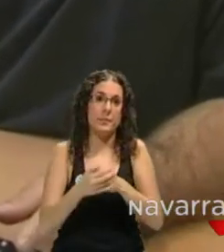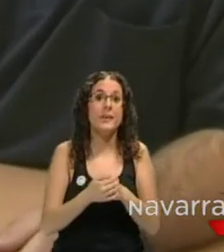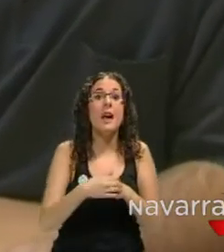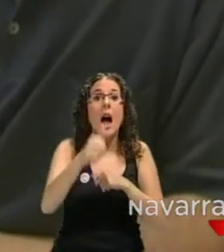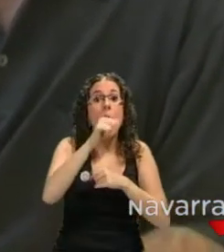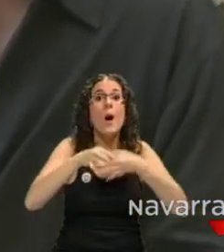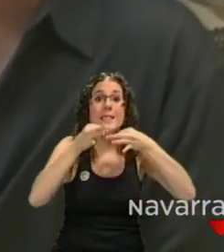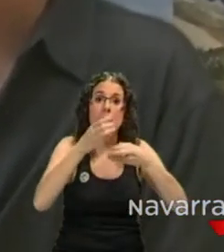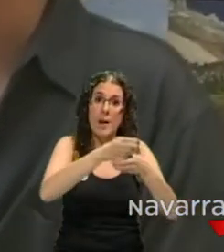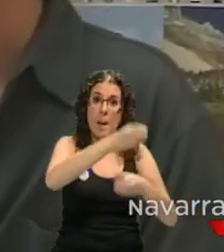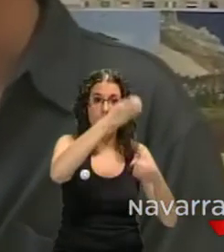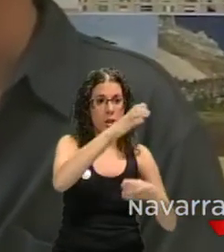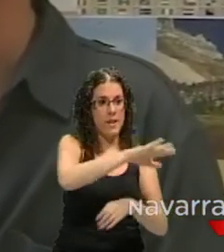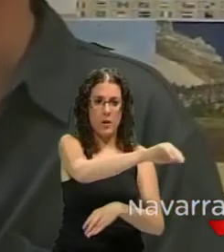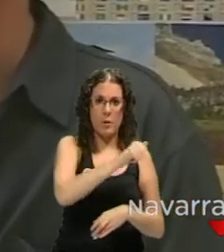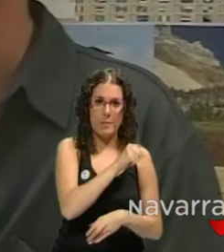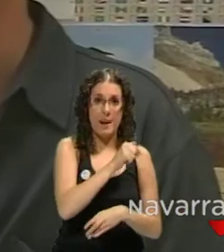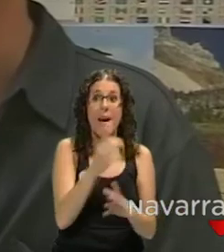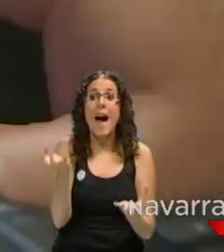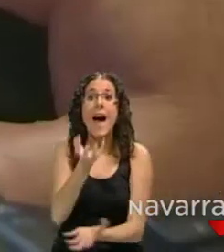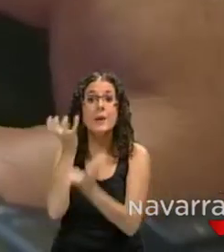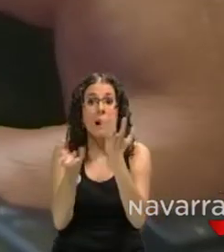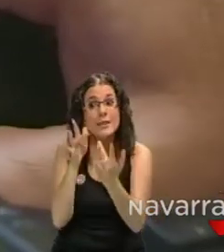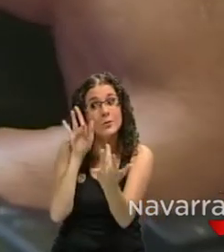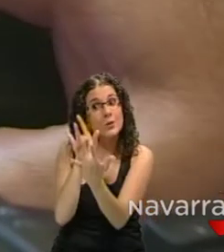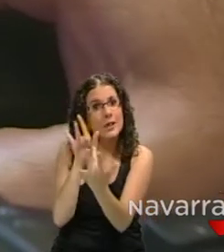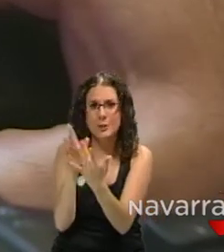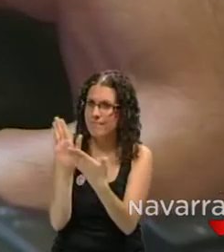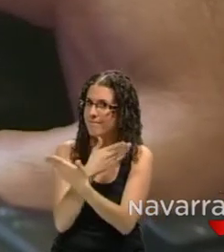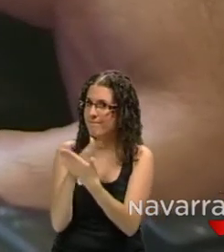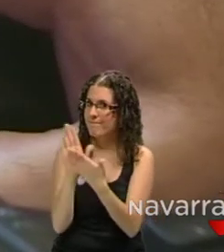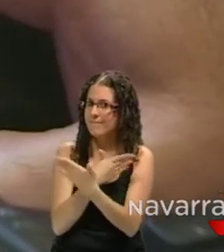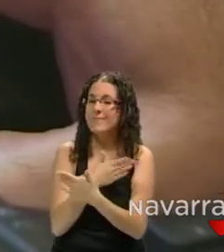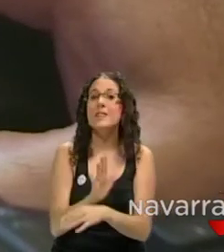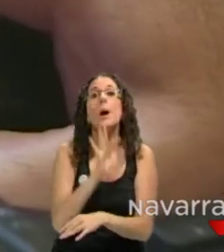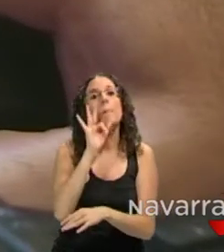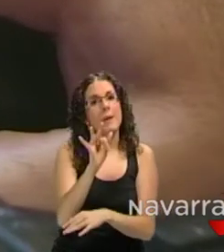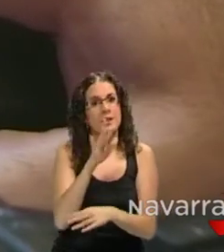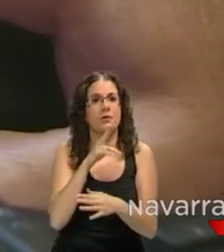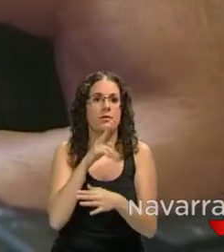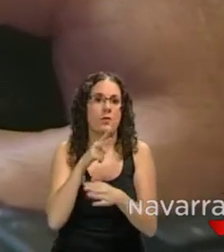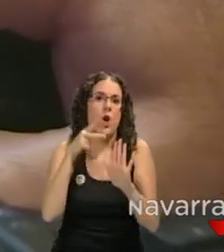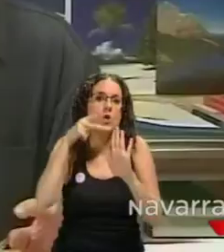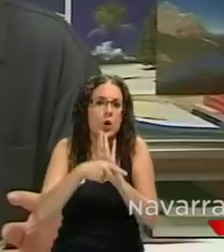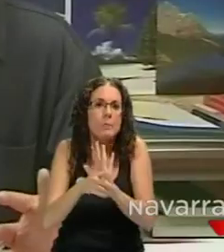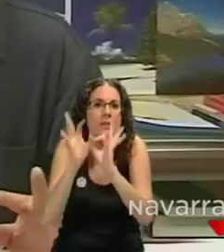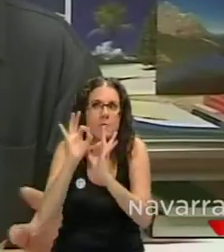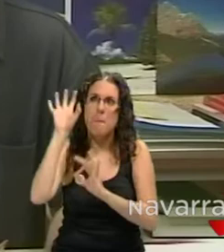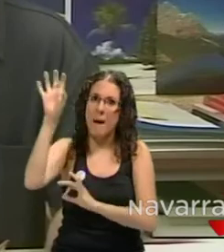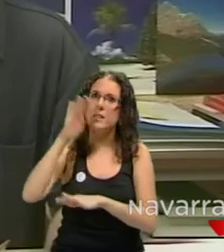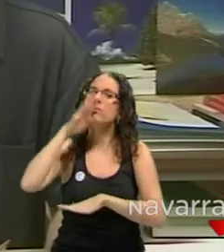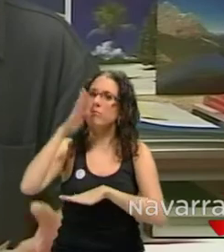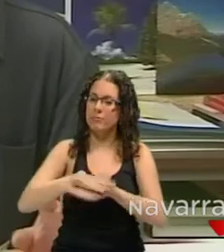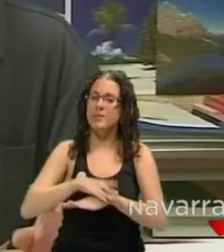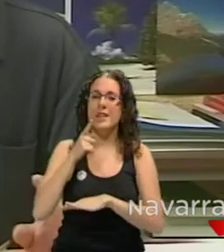el contacto con animales y cumplir las normas de tráfico del país son otras recomendaciones. Procurar beber